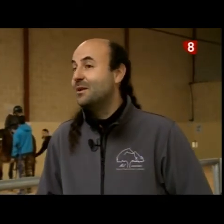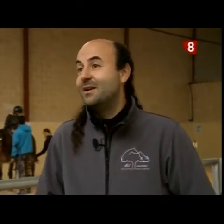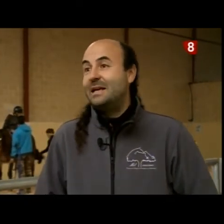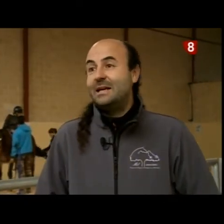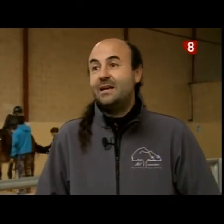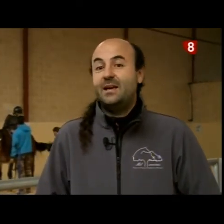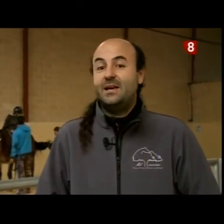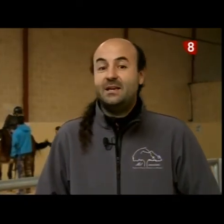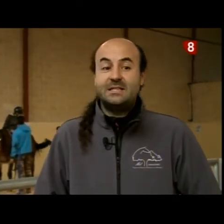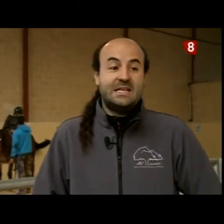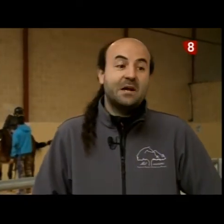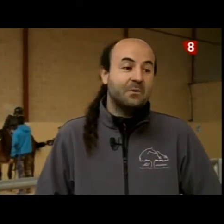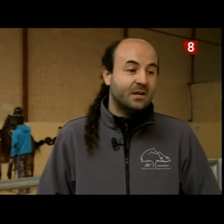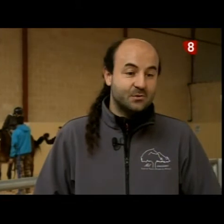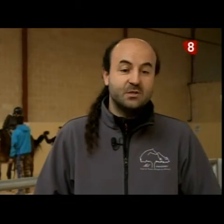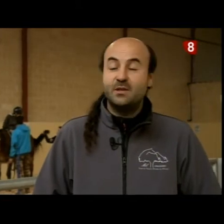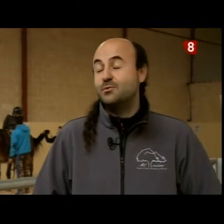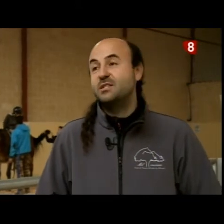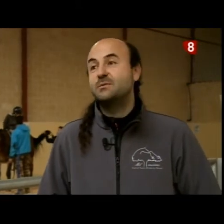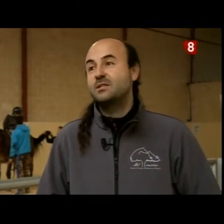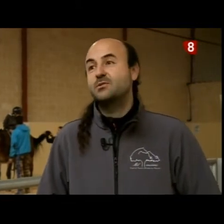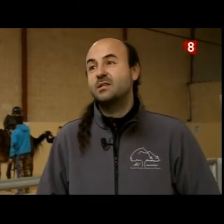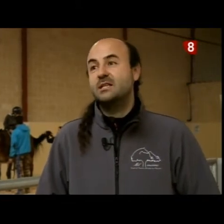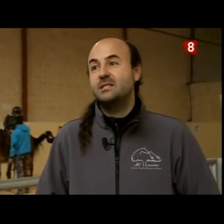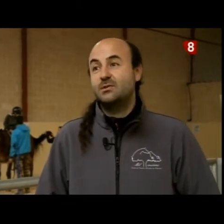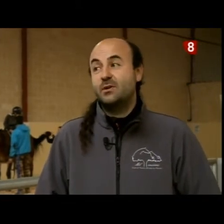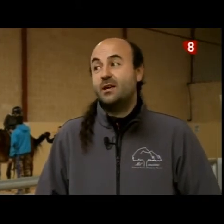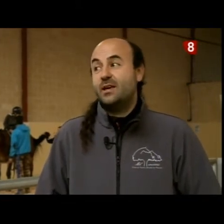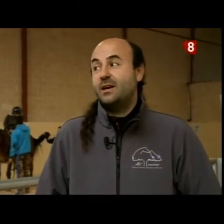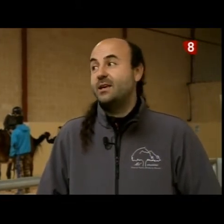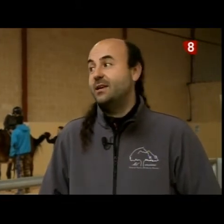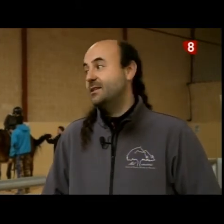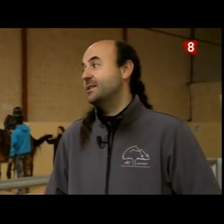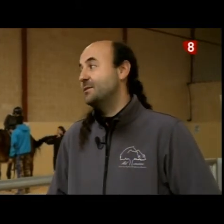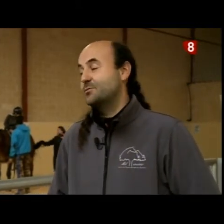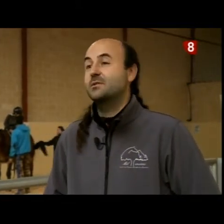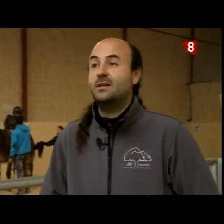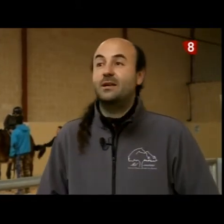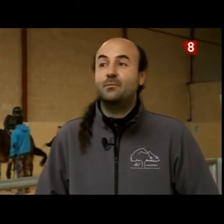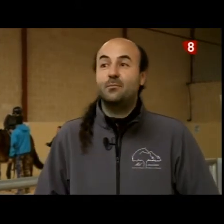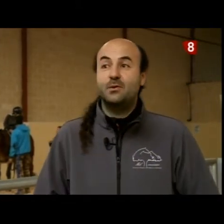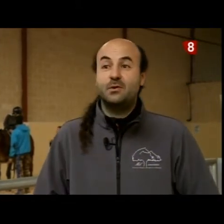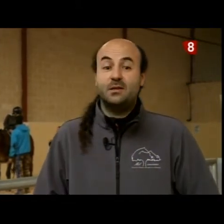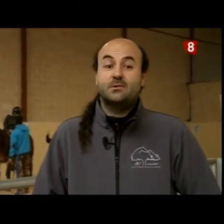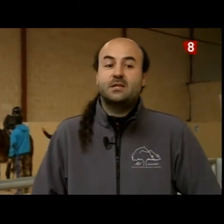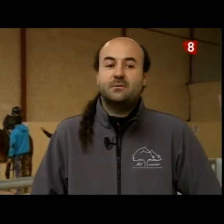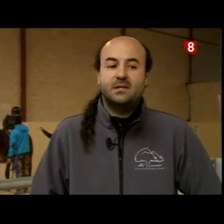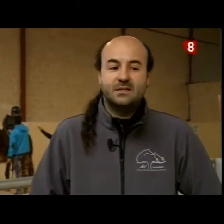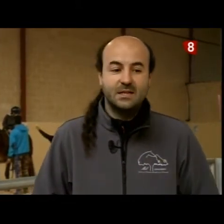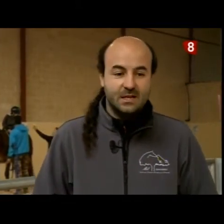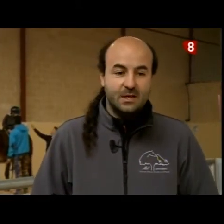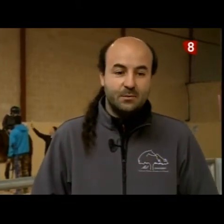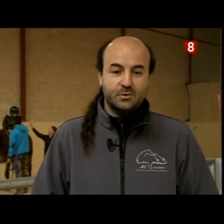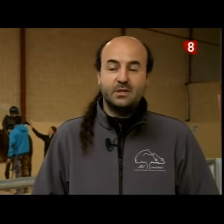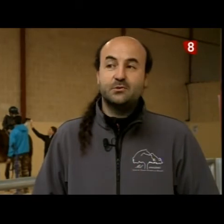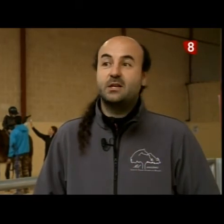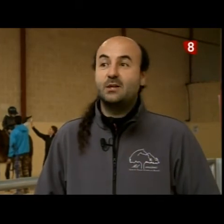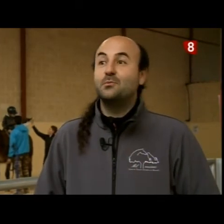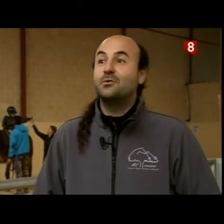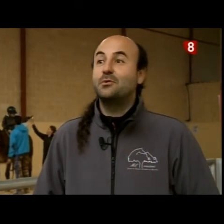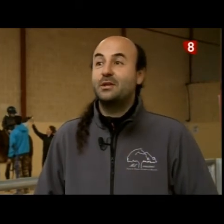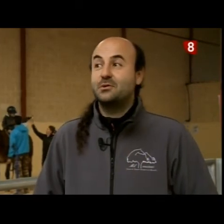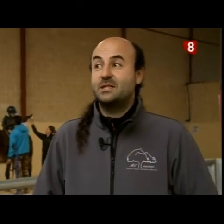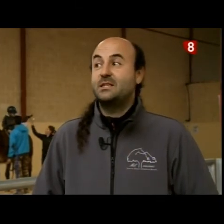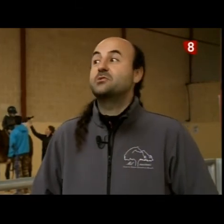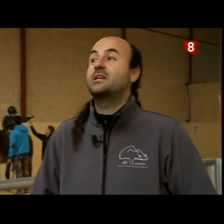mundo que sin hablar nos dicen muchísimas cosas y es lo que aquí intentamos, que por medio de los animales pues que nos